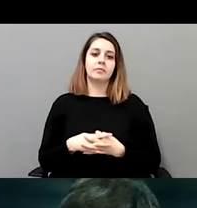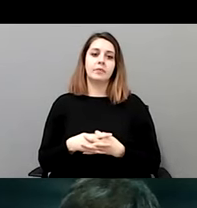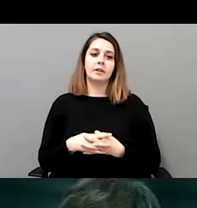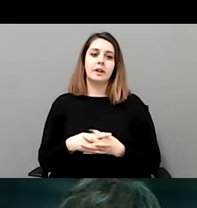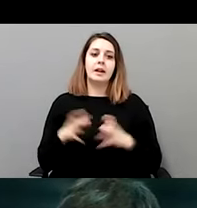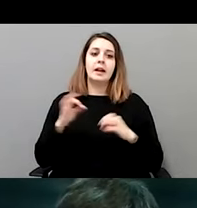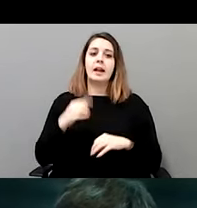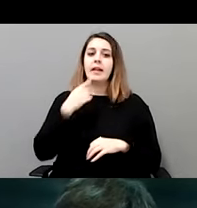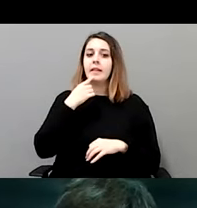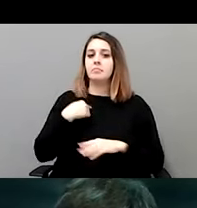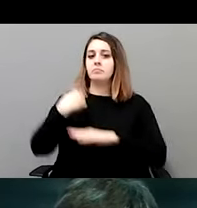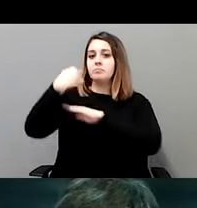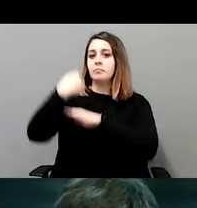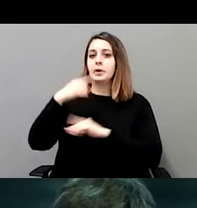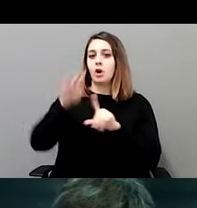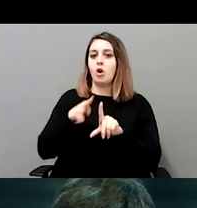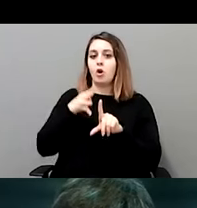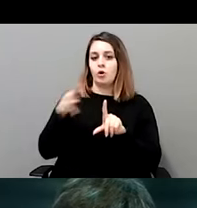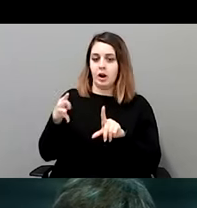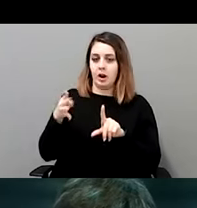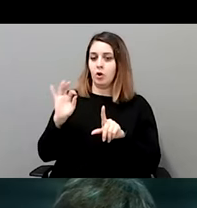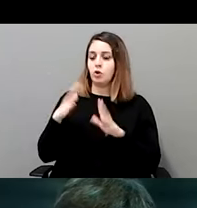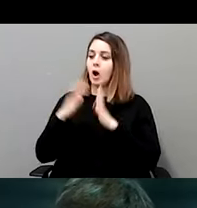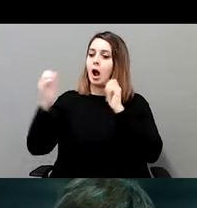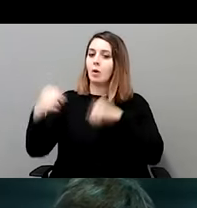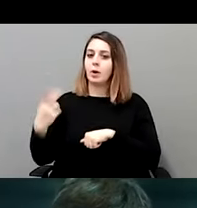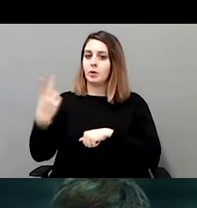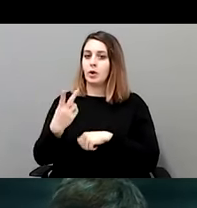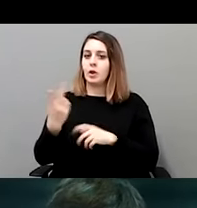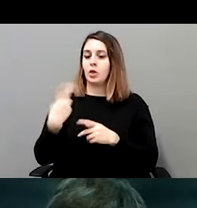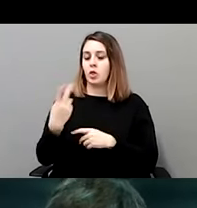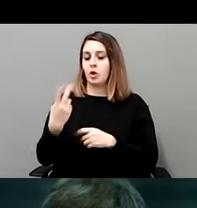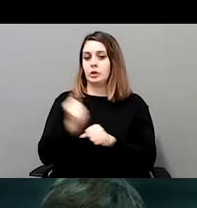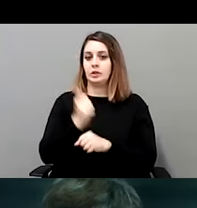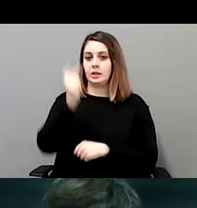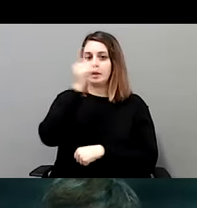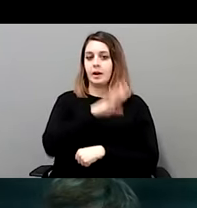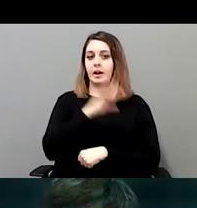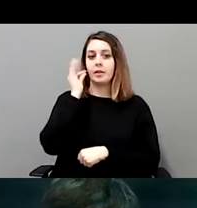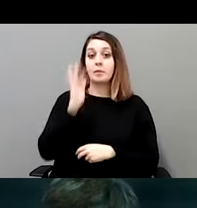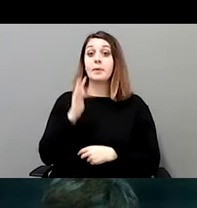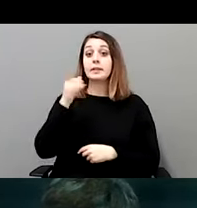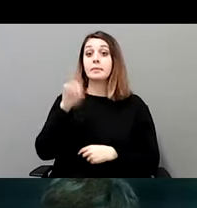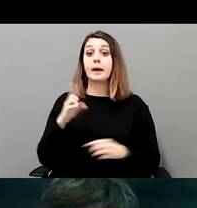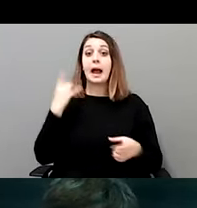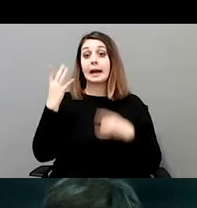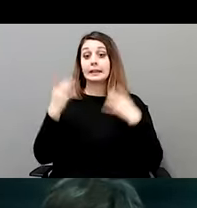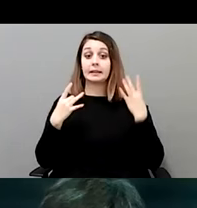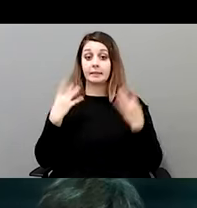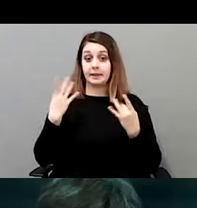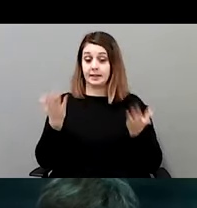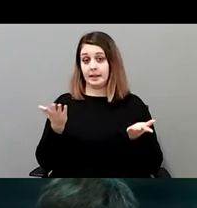lo consensúo con el trabajador o trabajadora y con las actividades que tiene que hacer.